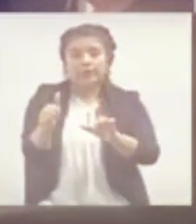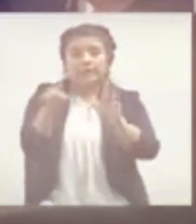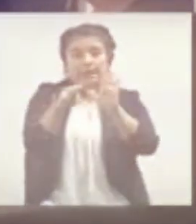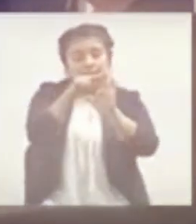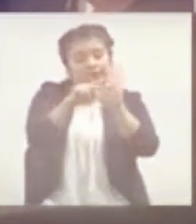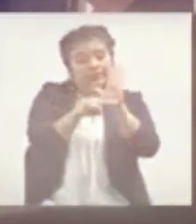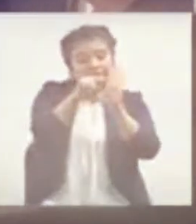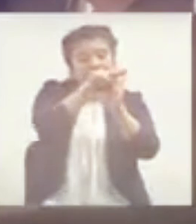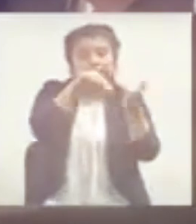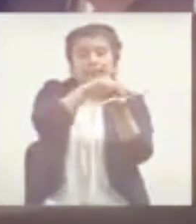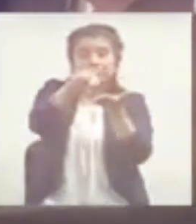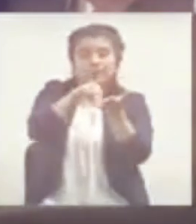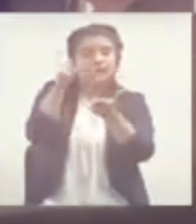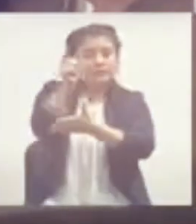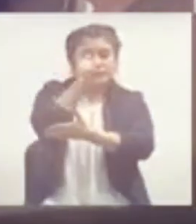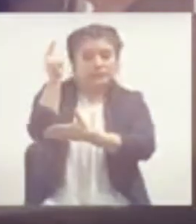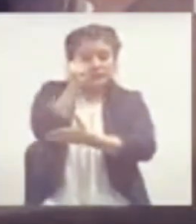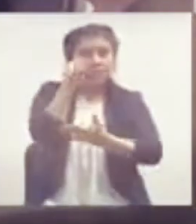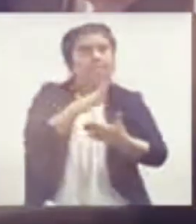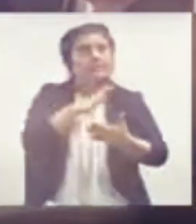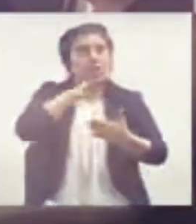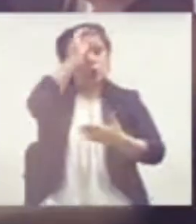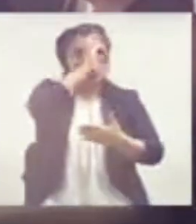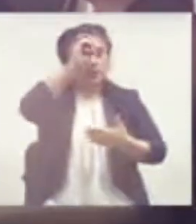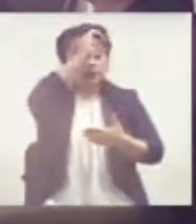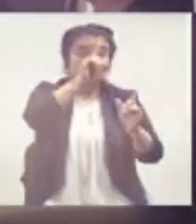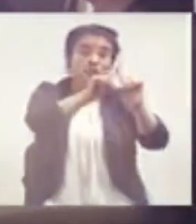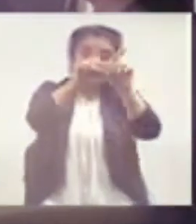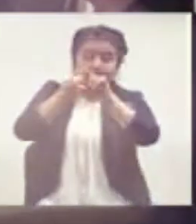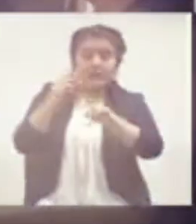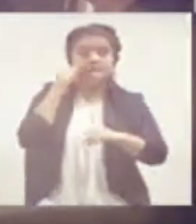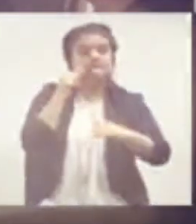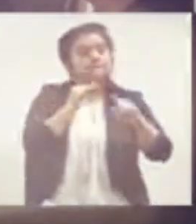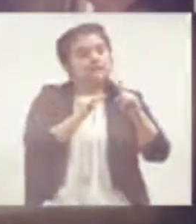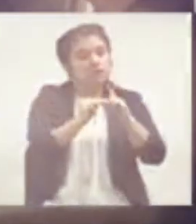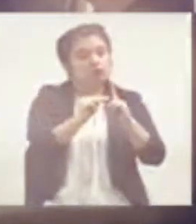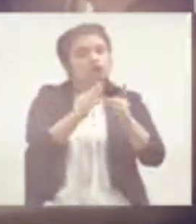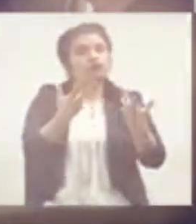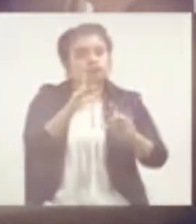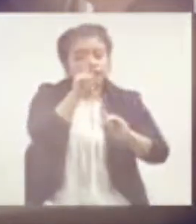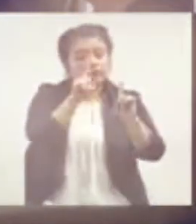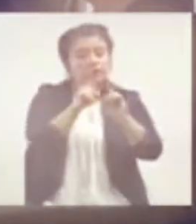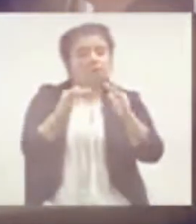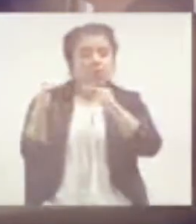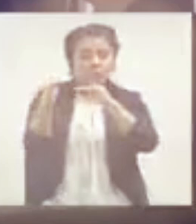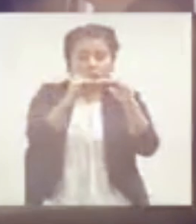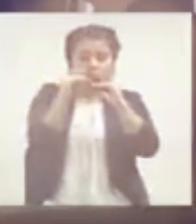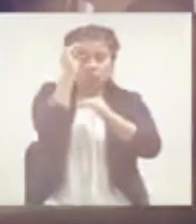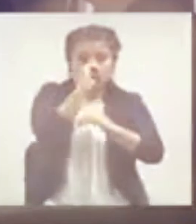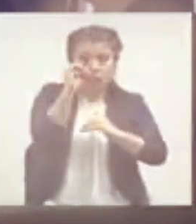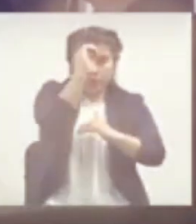de vital importancia para asegurarnos diversidad de opiniones, visión de largo plazo, estabilidad de opinión